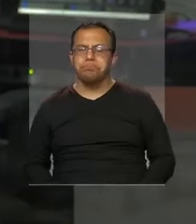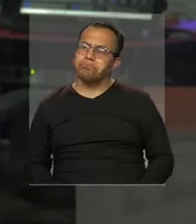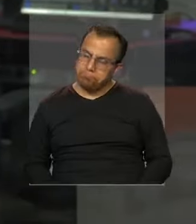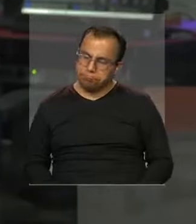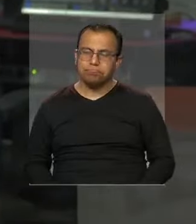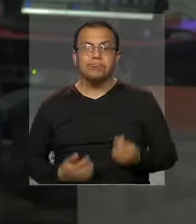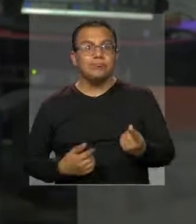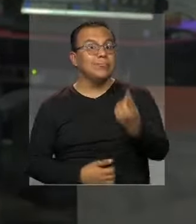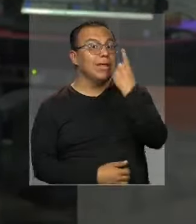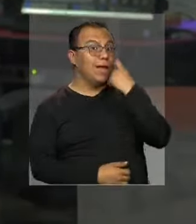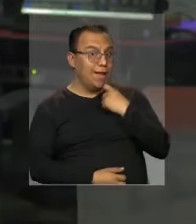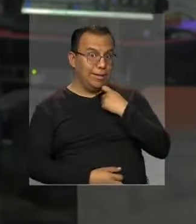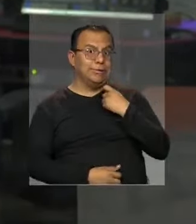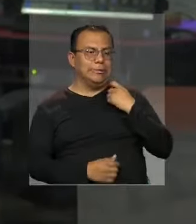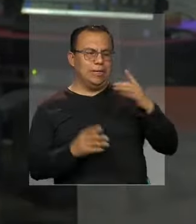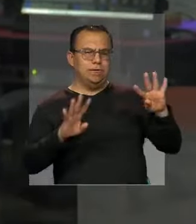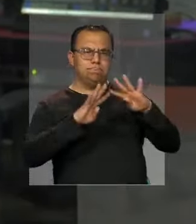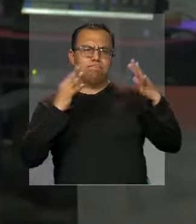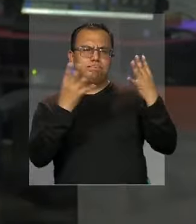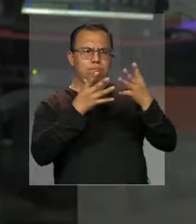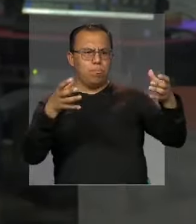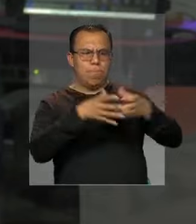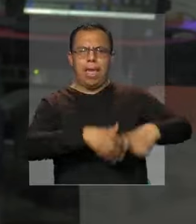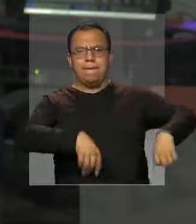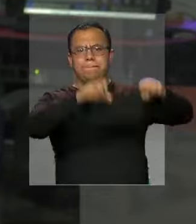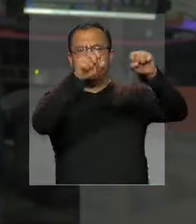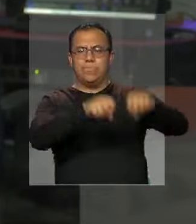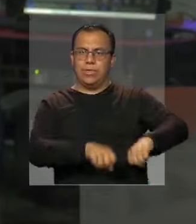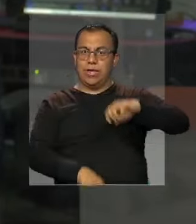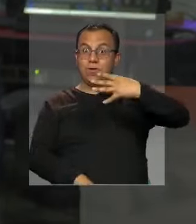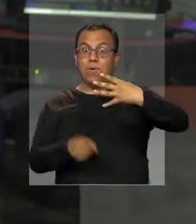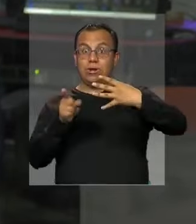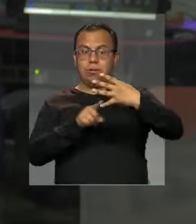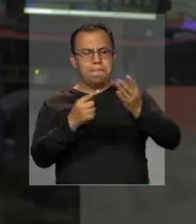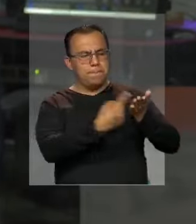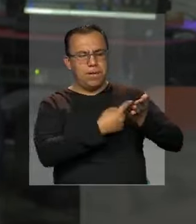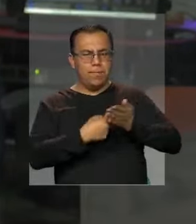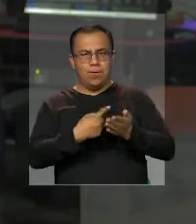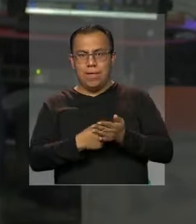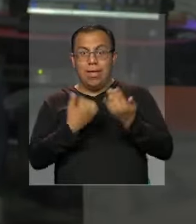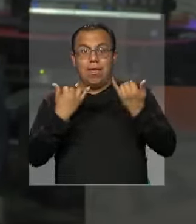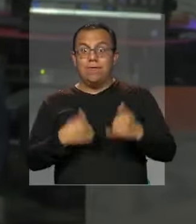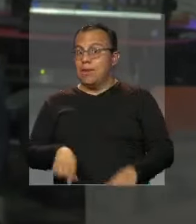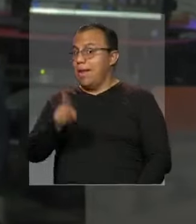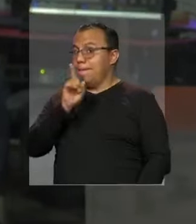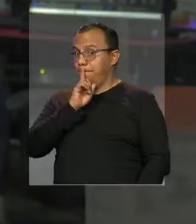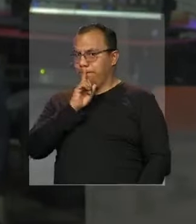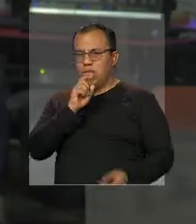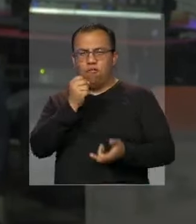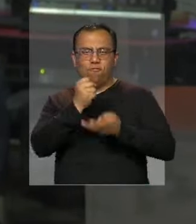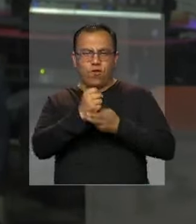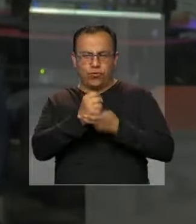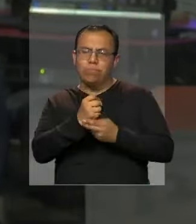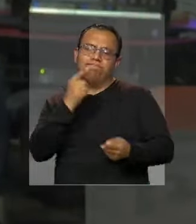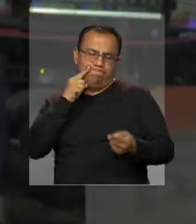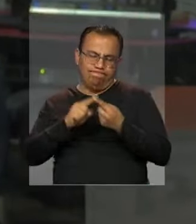Precisamente ayer en la Cámara de Representantes fue aprobado en cuarto debate el fondo No es hora de callar, que también hace parte de estas medidas de reparación